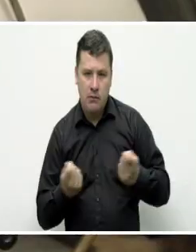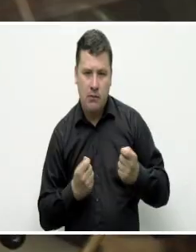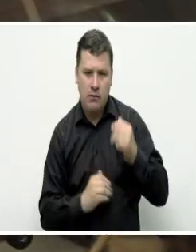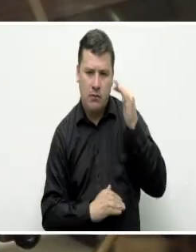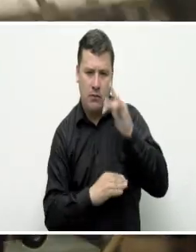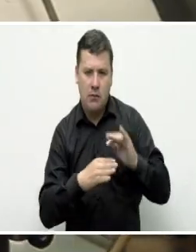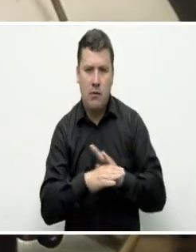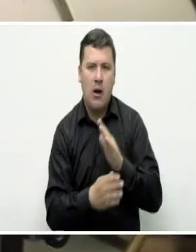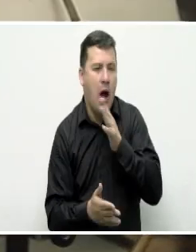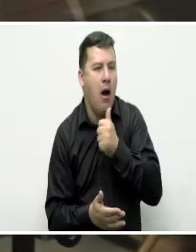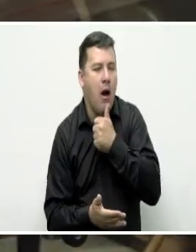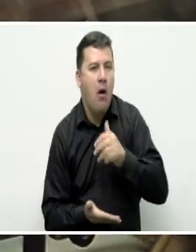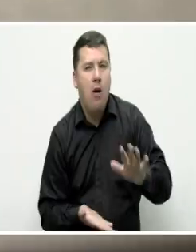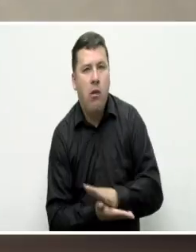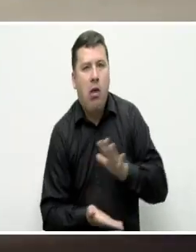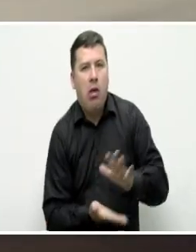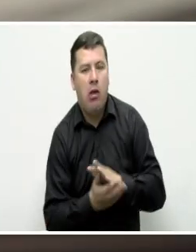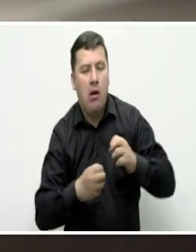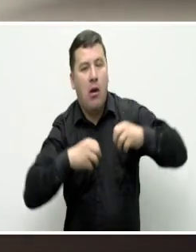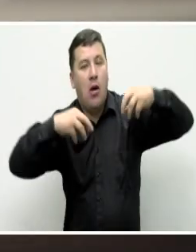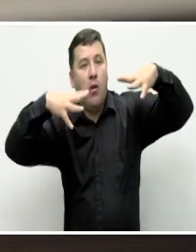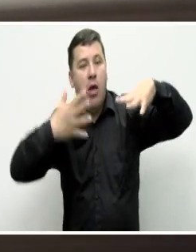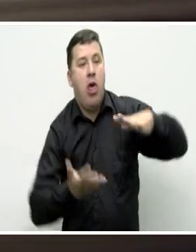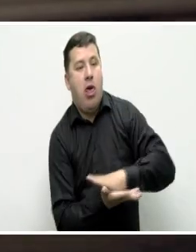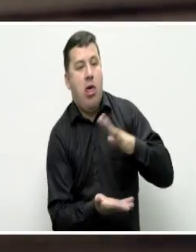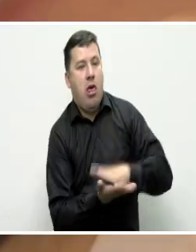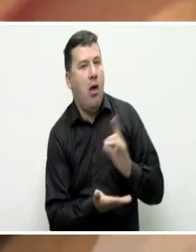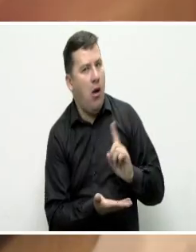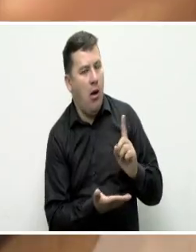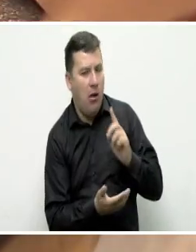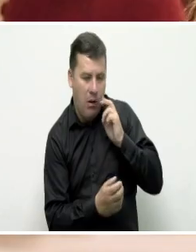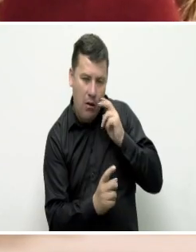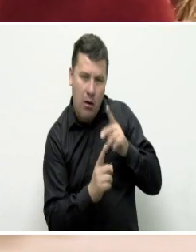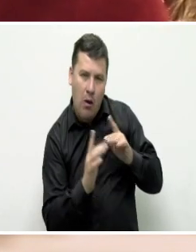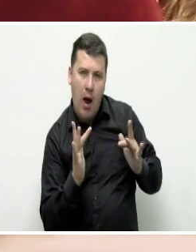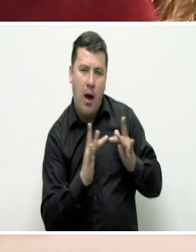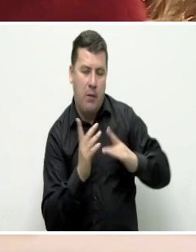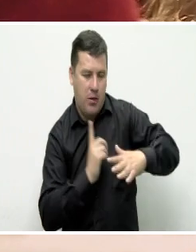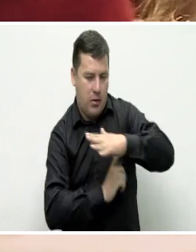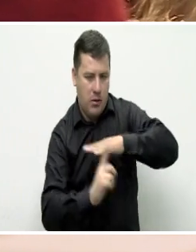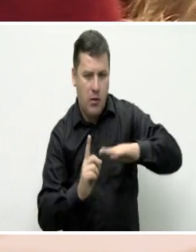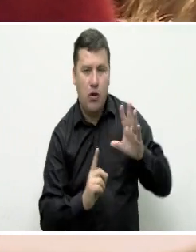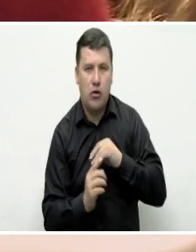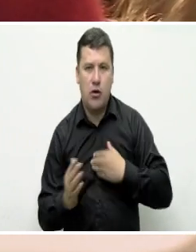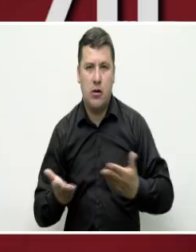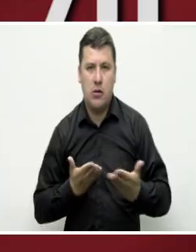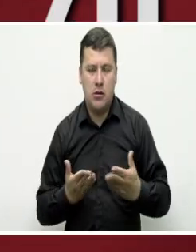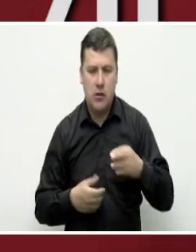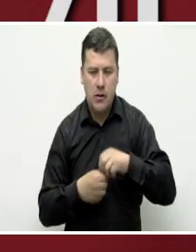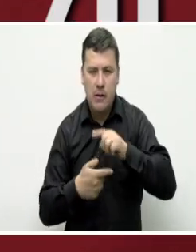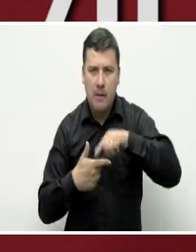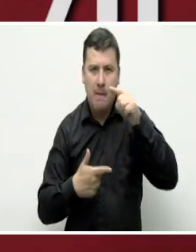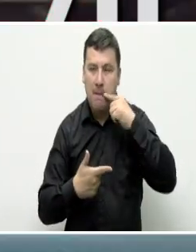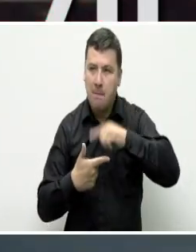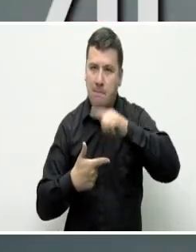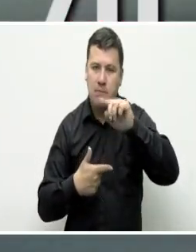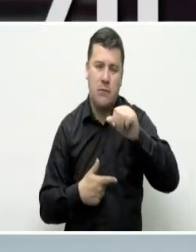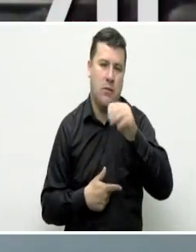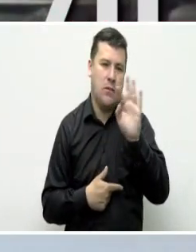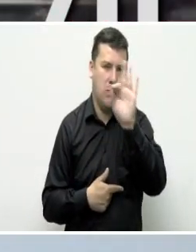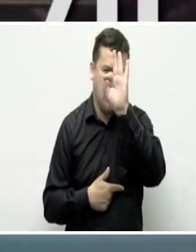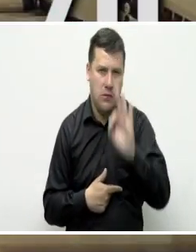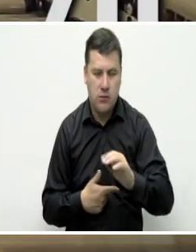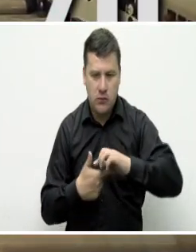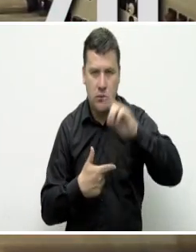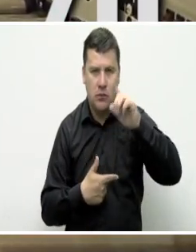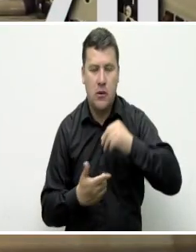el consumo de agua, energía eléctrica y papel. Con el compromiso de todos los servidores, los índices bajaron en un